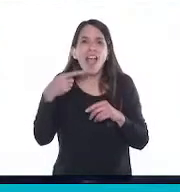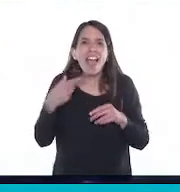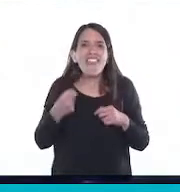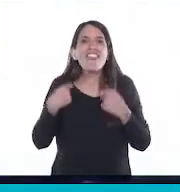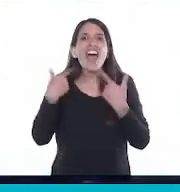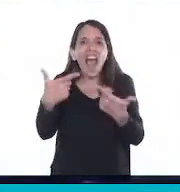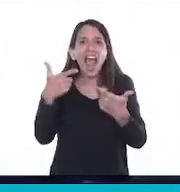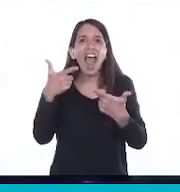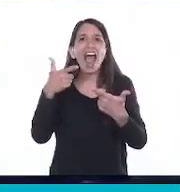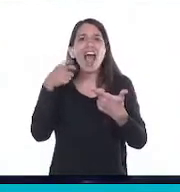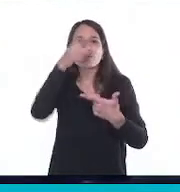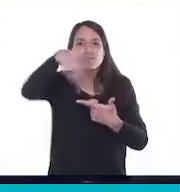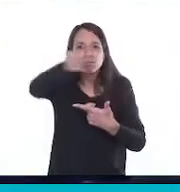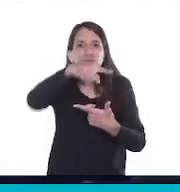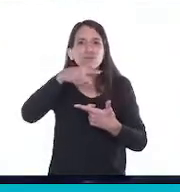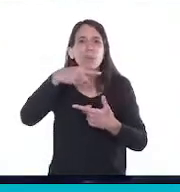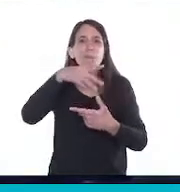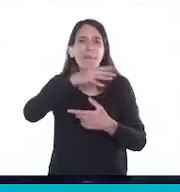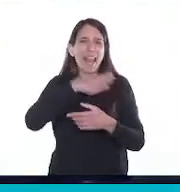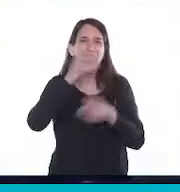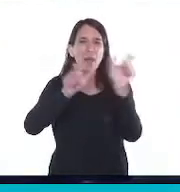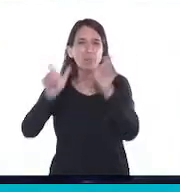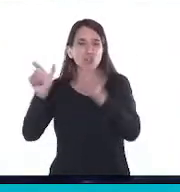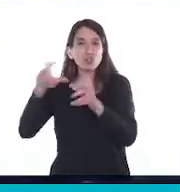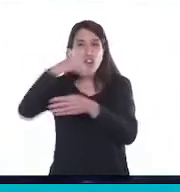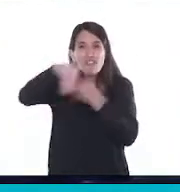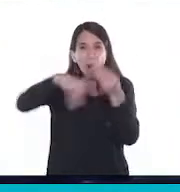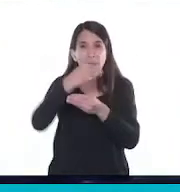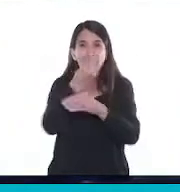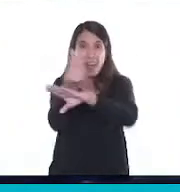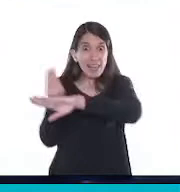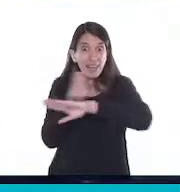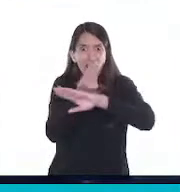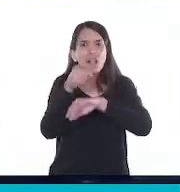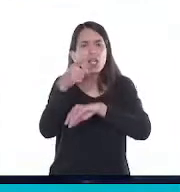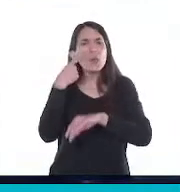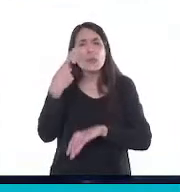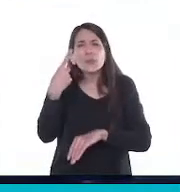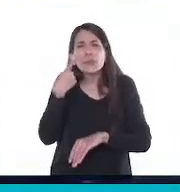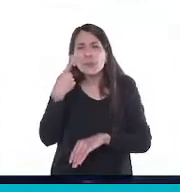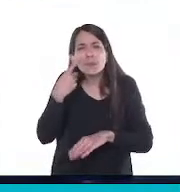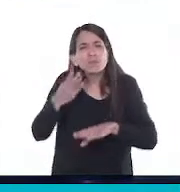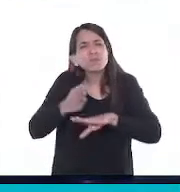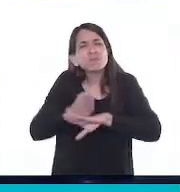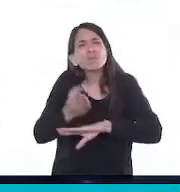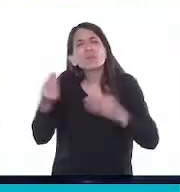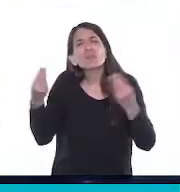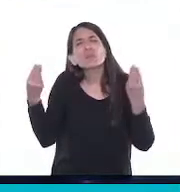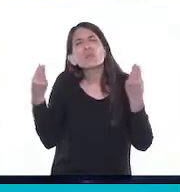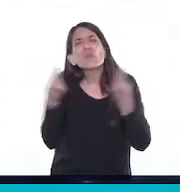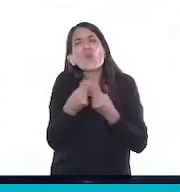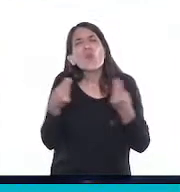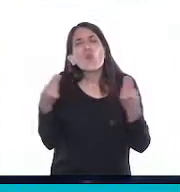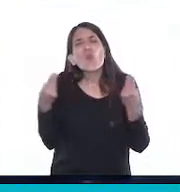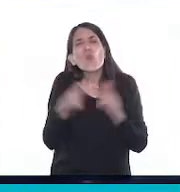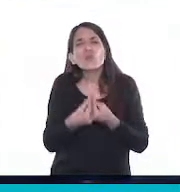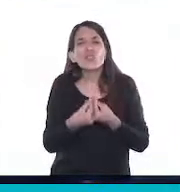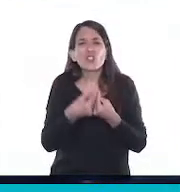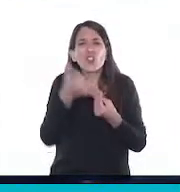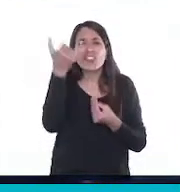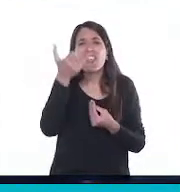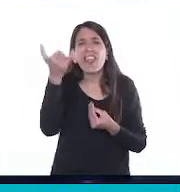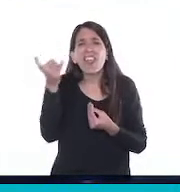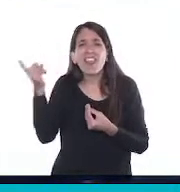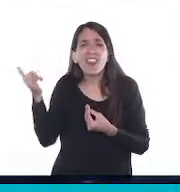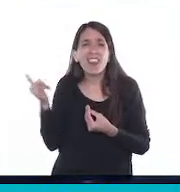que las emergencias son tanto en la ciudad como en el campo que hay millones de historias que por no